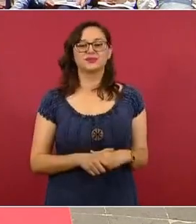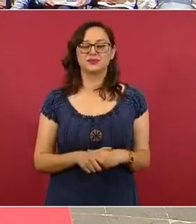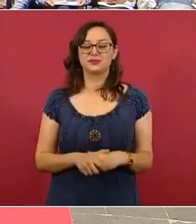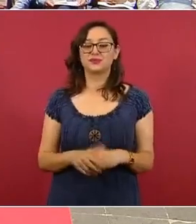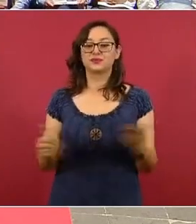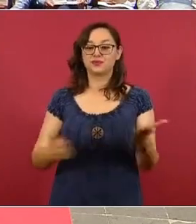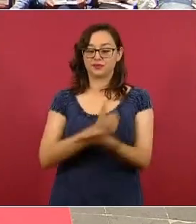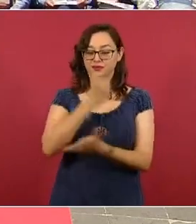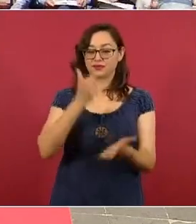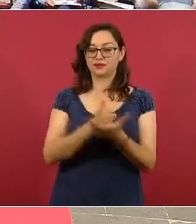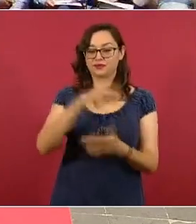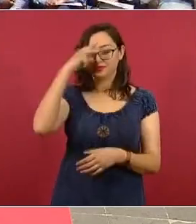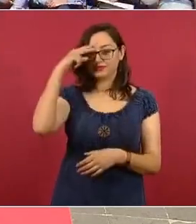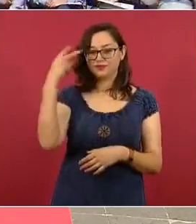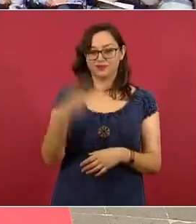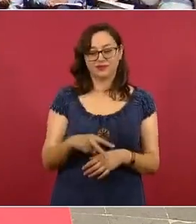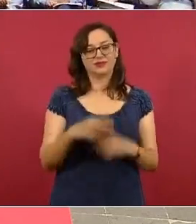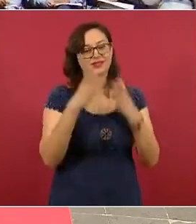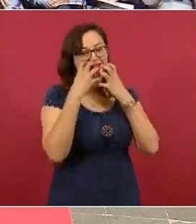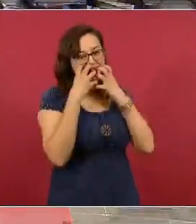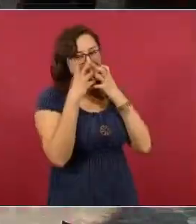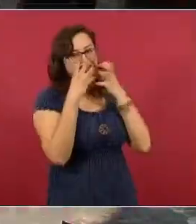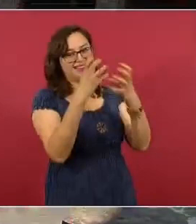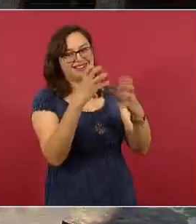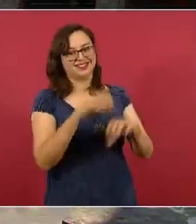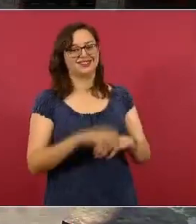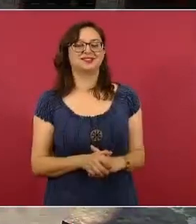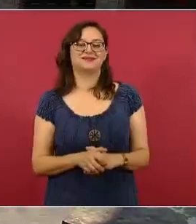de la Ciudad de México.